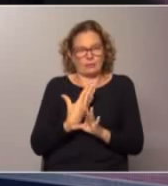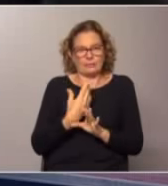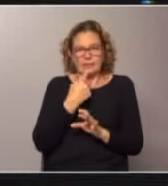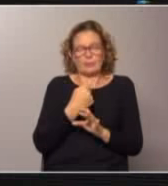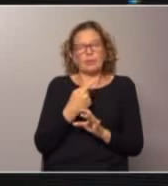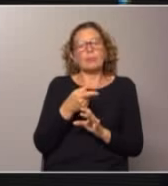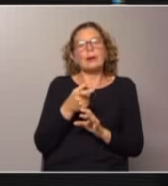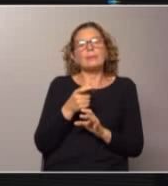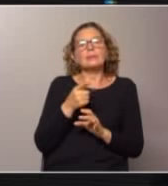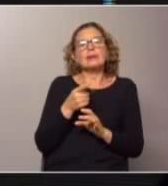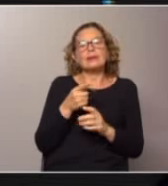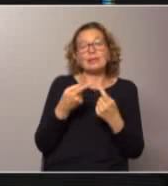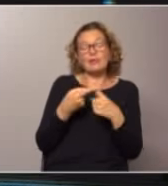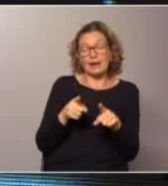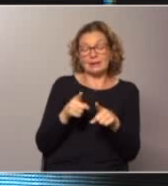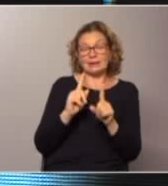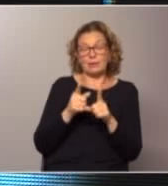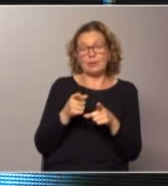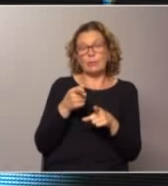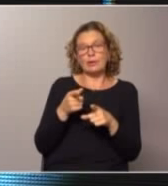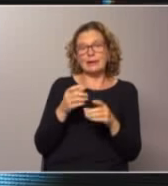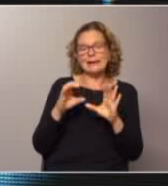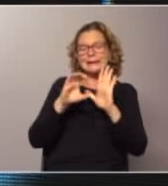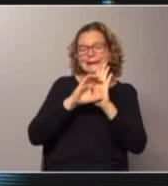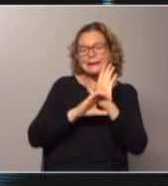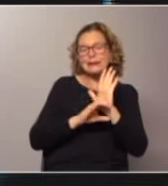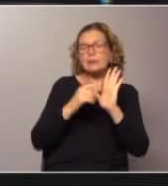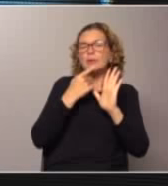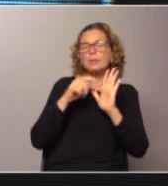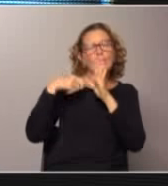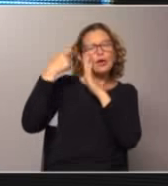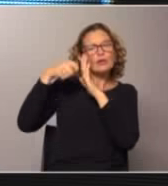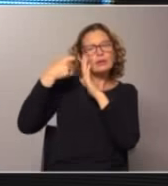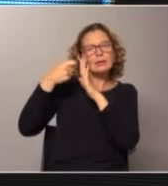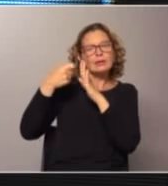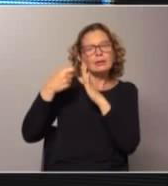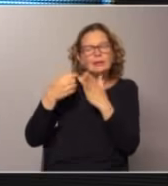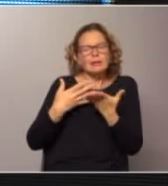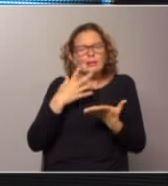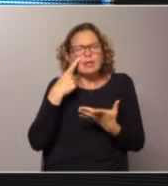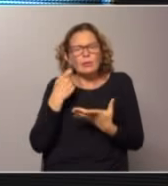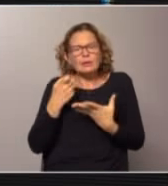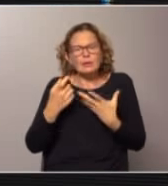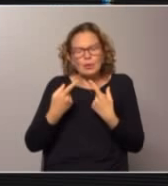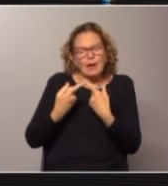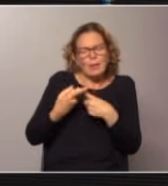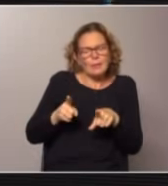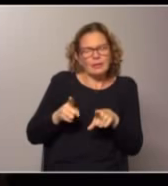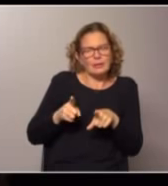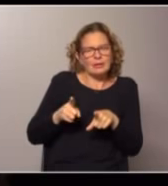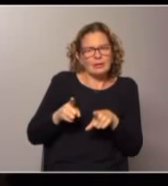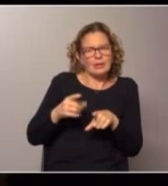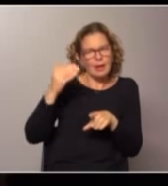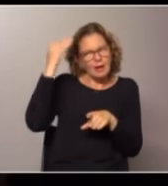cual una vez conservado que funcionan distintos lo que hicieron poder bueno qué características de los vídeos es la que generan esta mayor diferencia en la